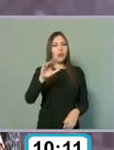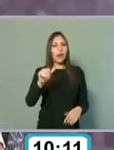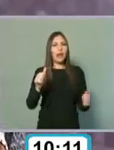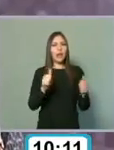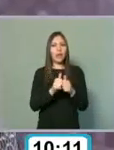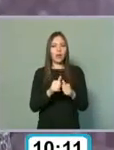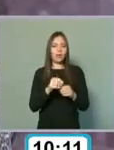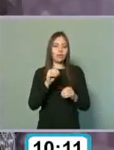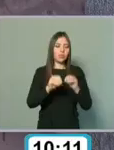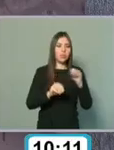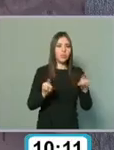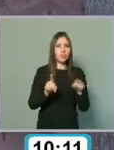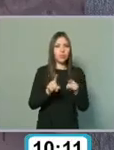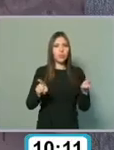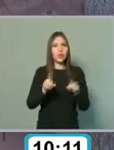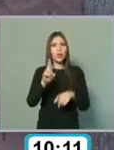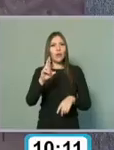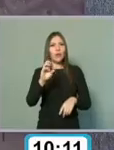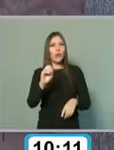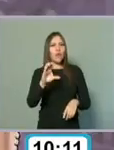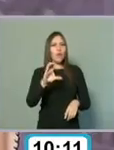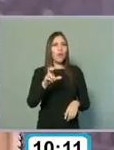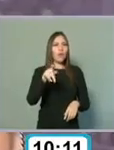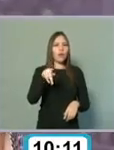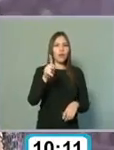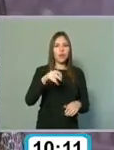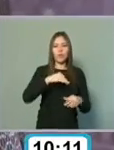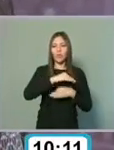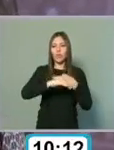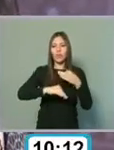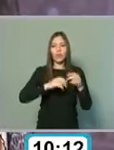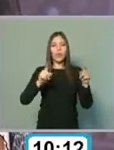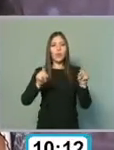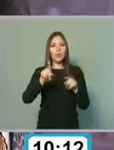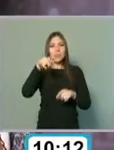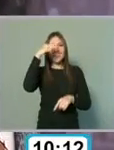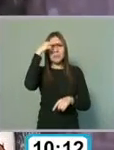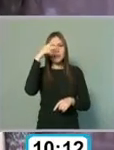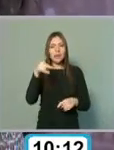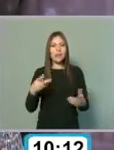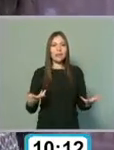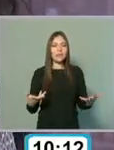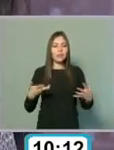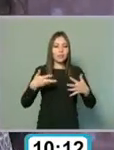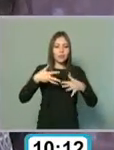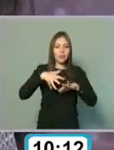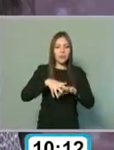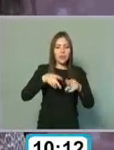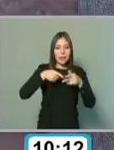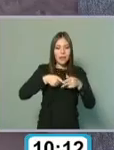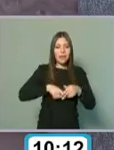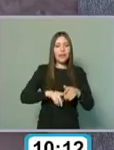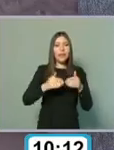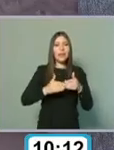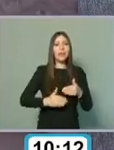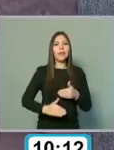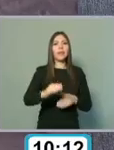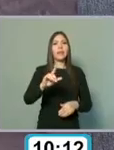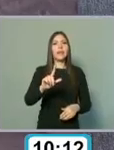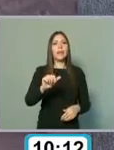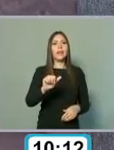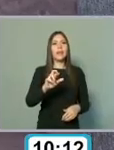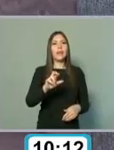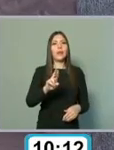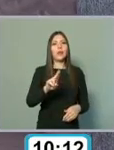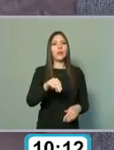con rock, con todas las raíces que yo traía desde hace tiempo, y así surge La Rumorosa. ¿Qué te hubiera dicho